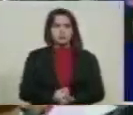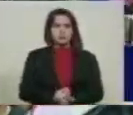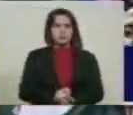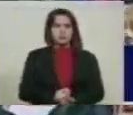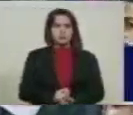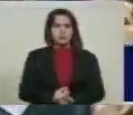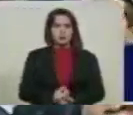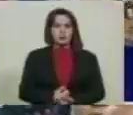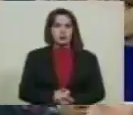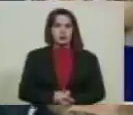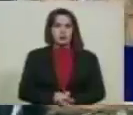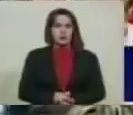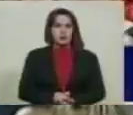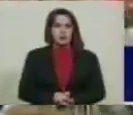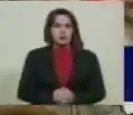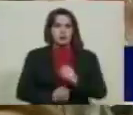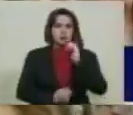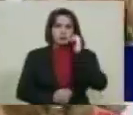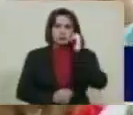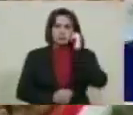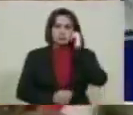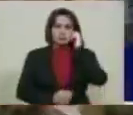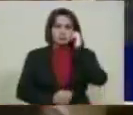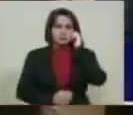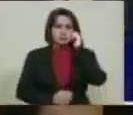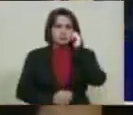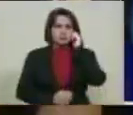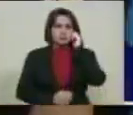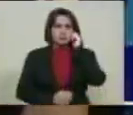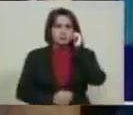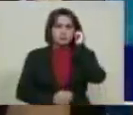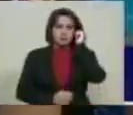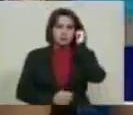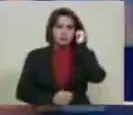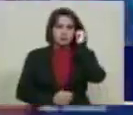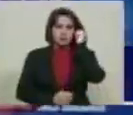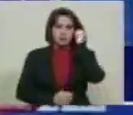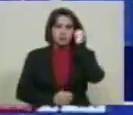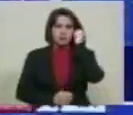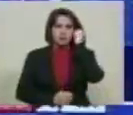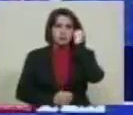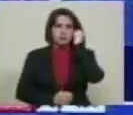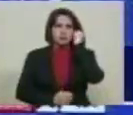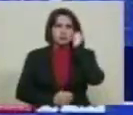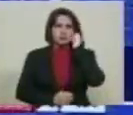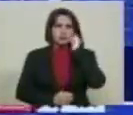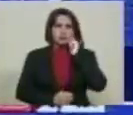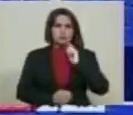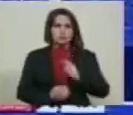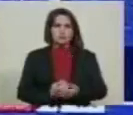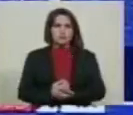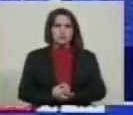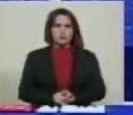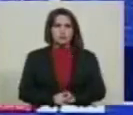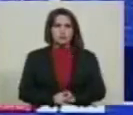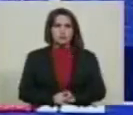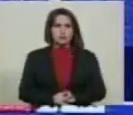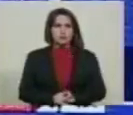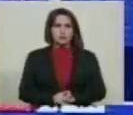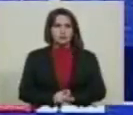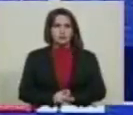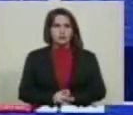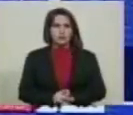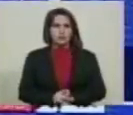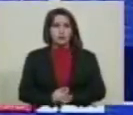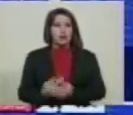Ayer llegó uno, hoy llega otro, mañana llega otro. Cuando estuve en Nueva York conversé